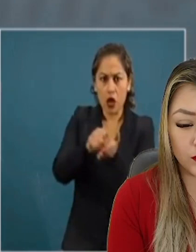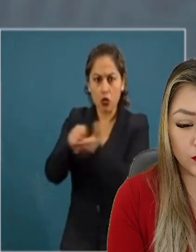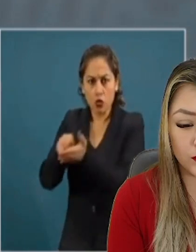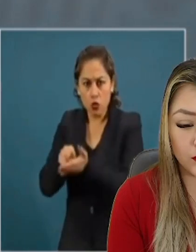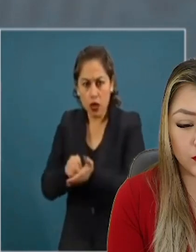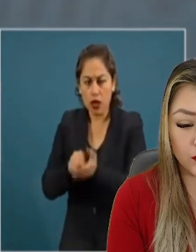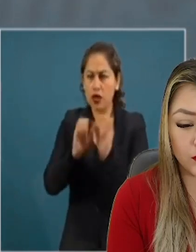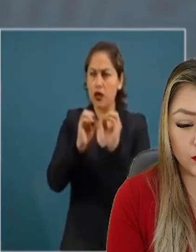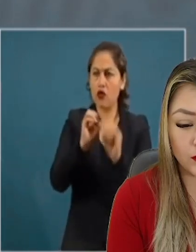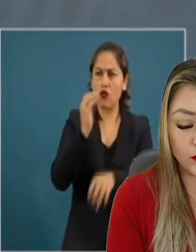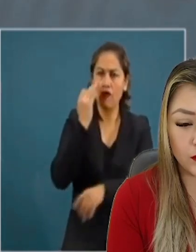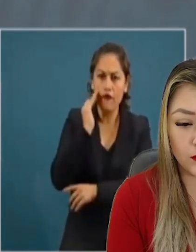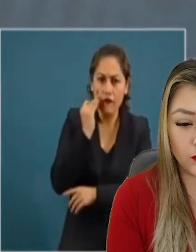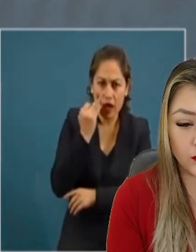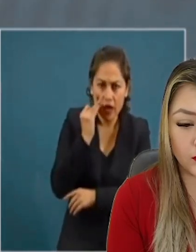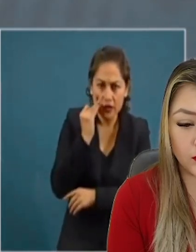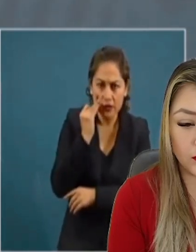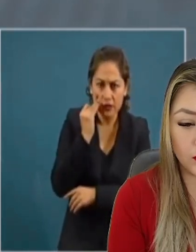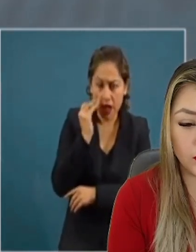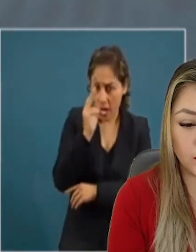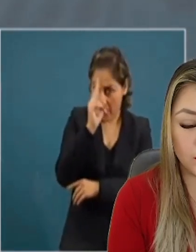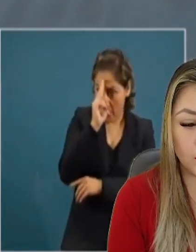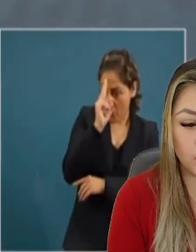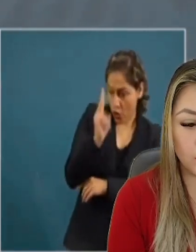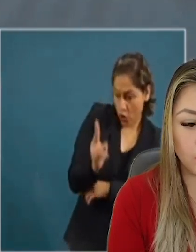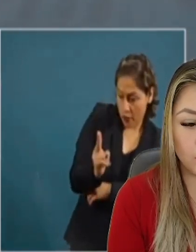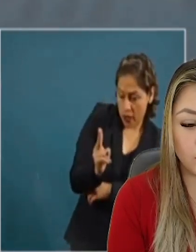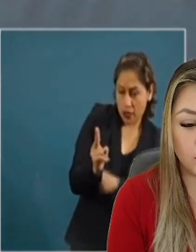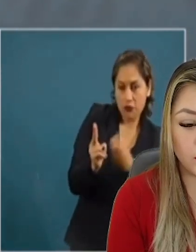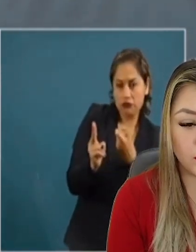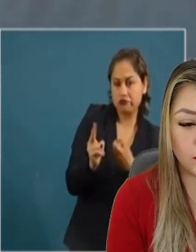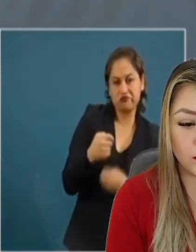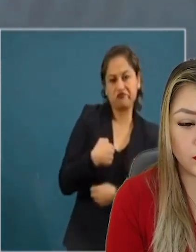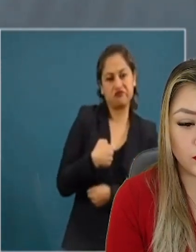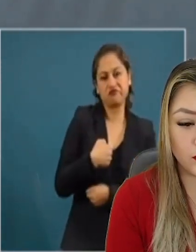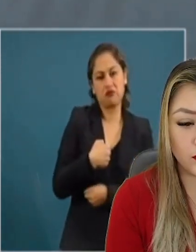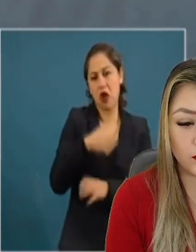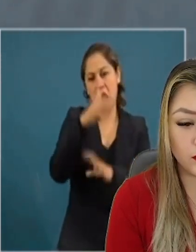o en Face. No estoy de acuerdo con eso.